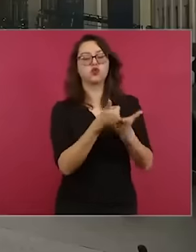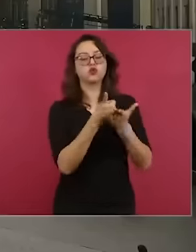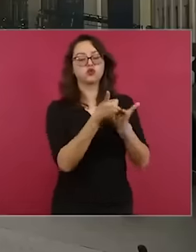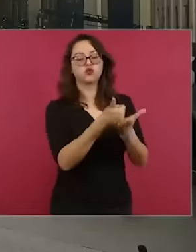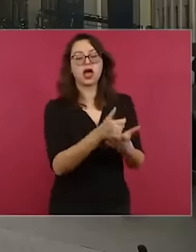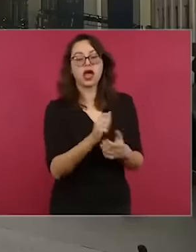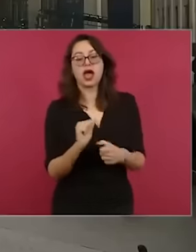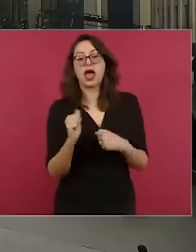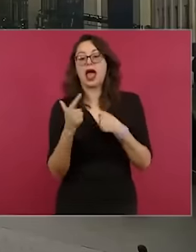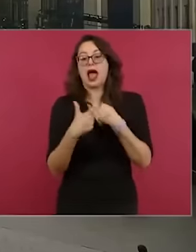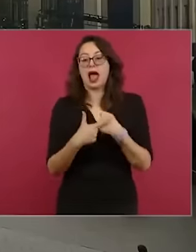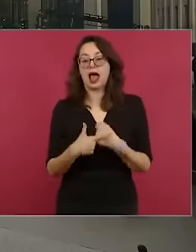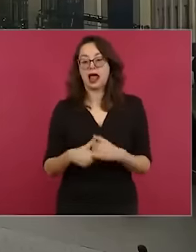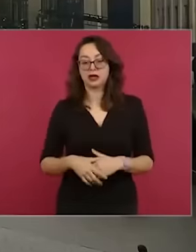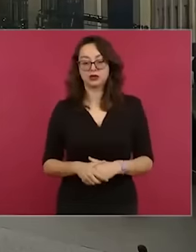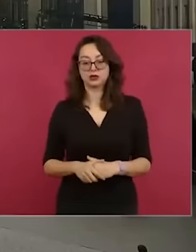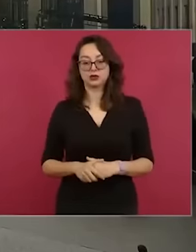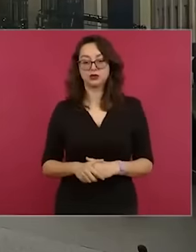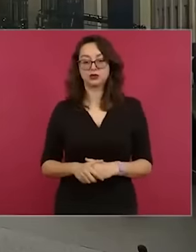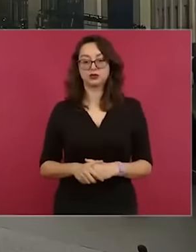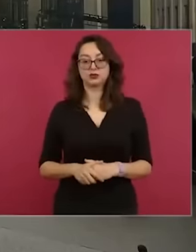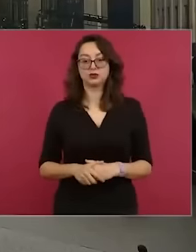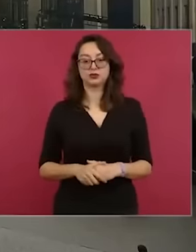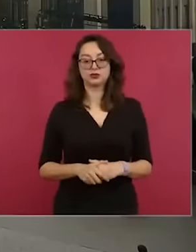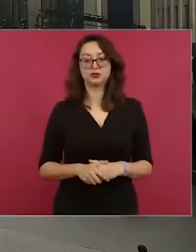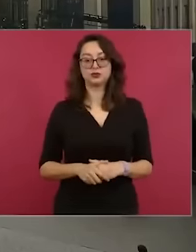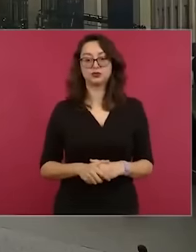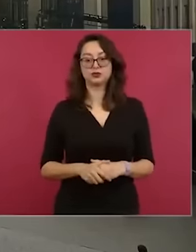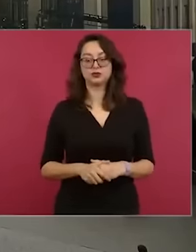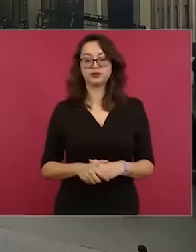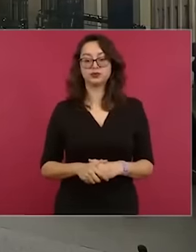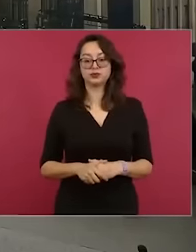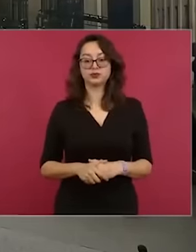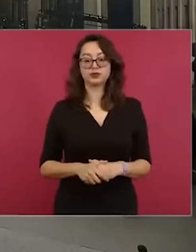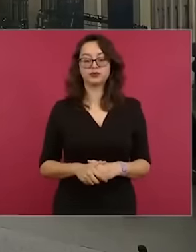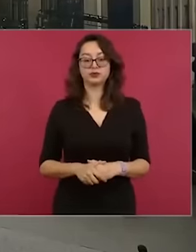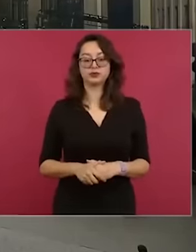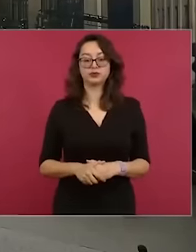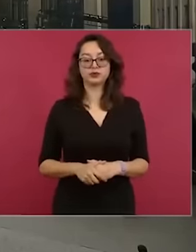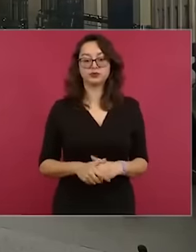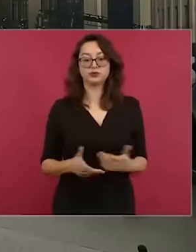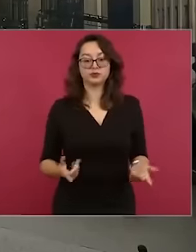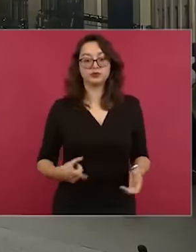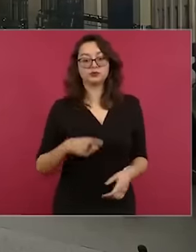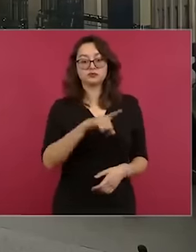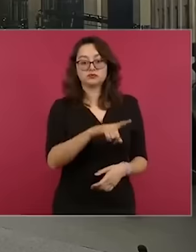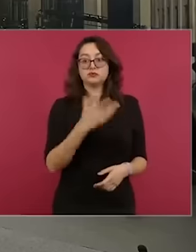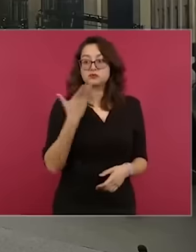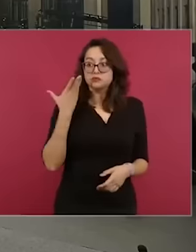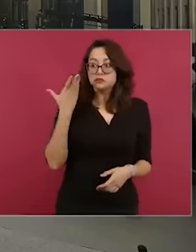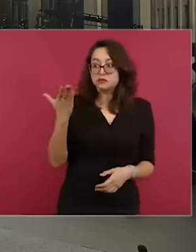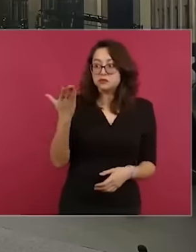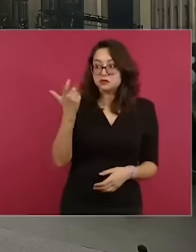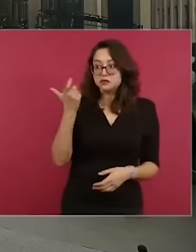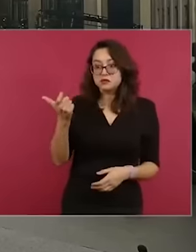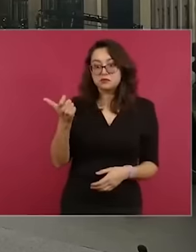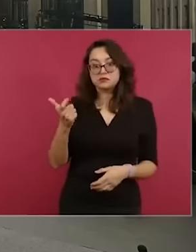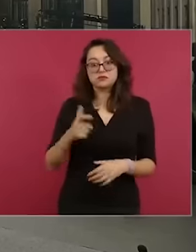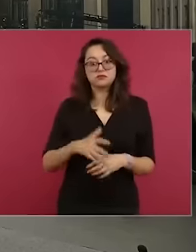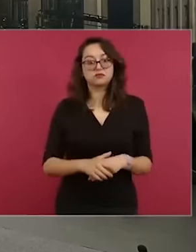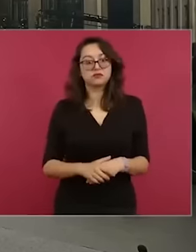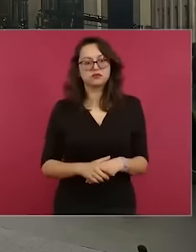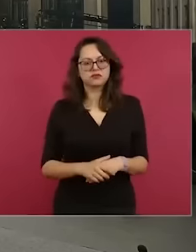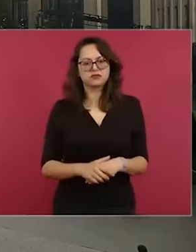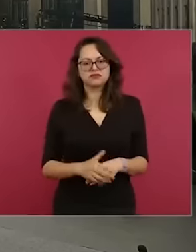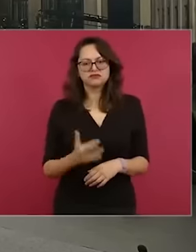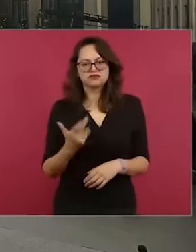Hay que ayudarlo, porque además es poco lo que está solicitando. 25